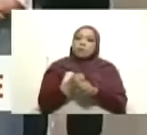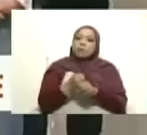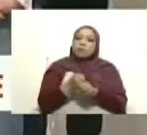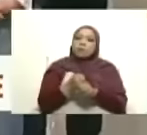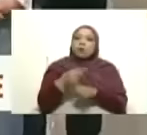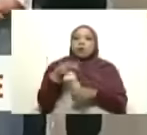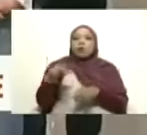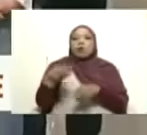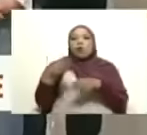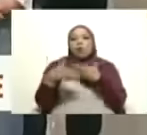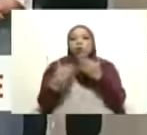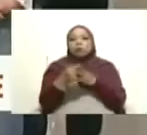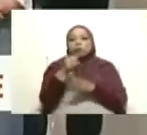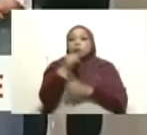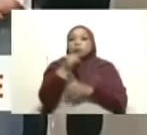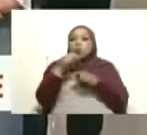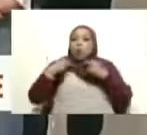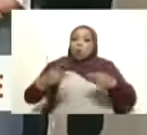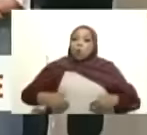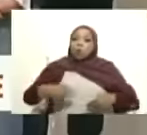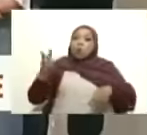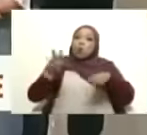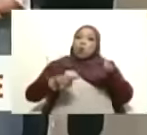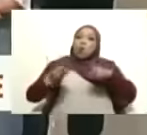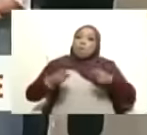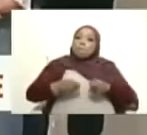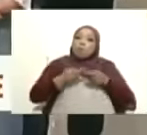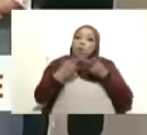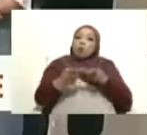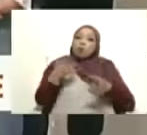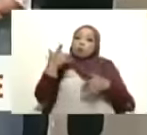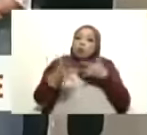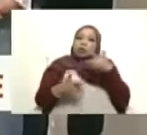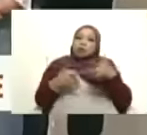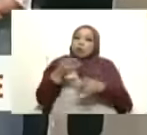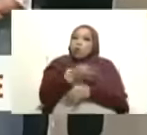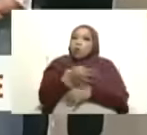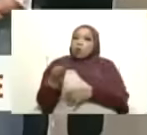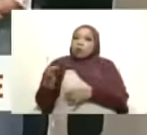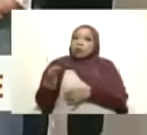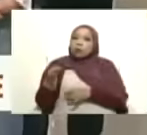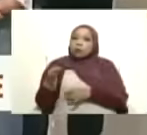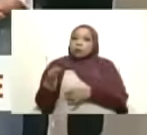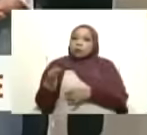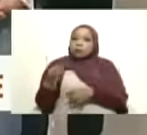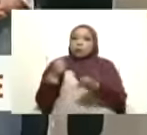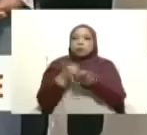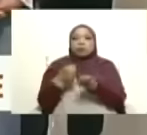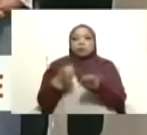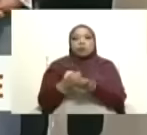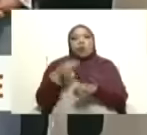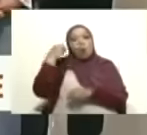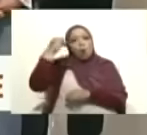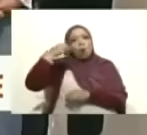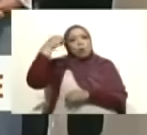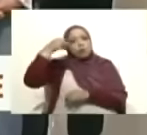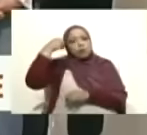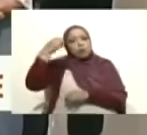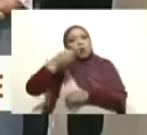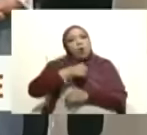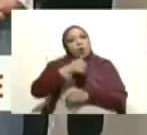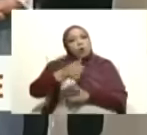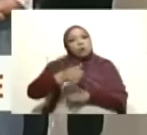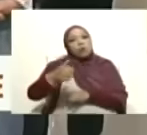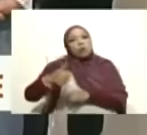río humano para expresar su voluntad absoluta sobre la opinión de cada